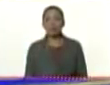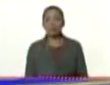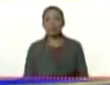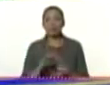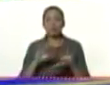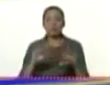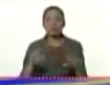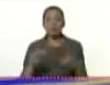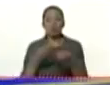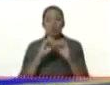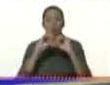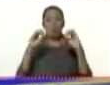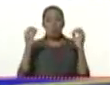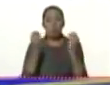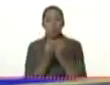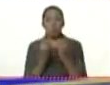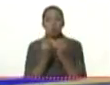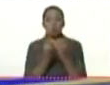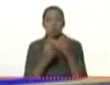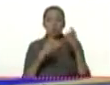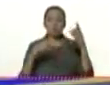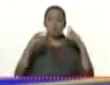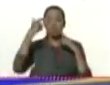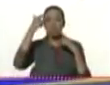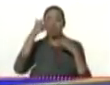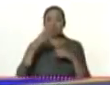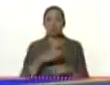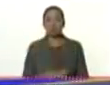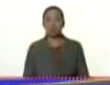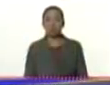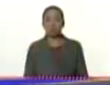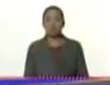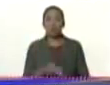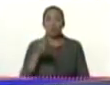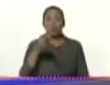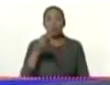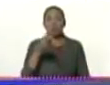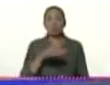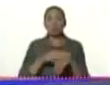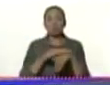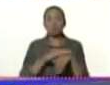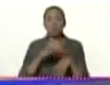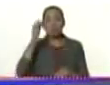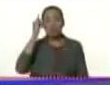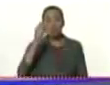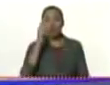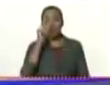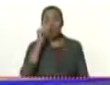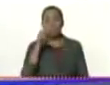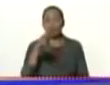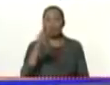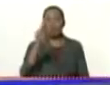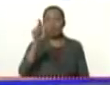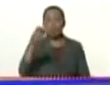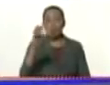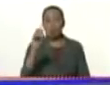Secretario de Organización Hugo Rafael García Aular, de Yaracuy.